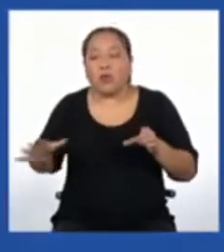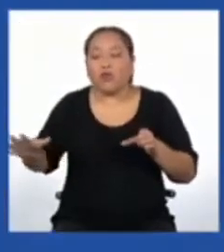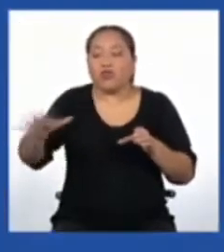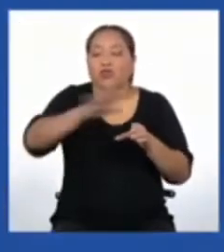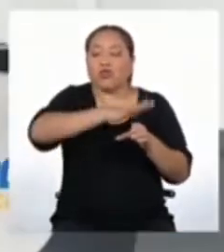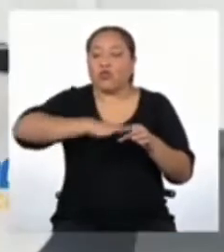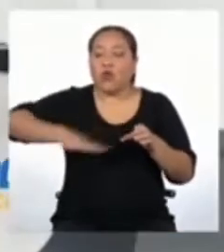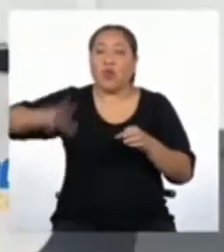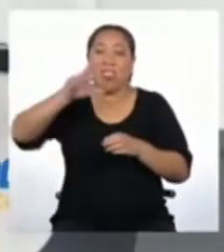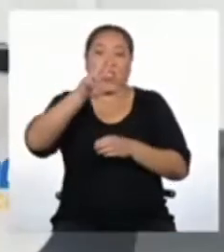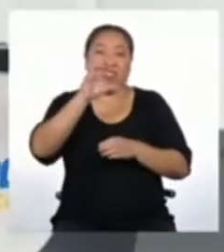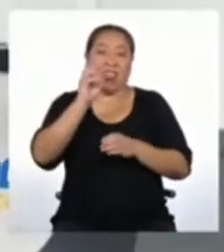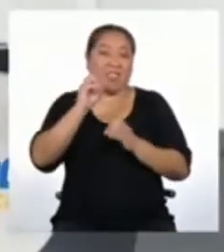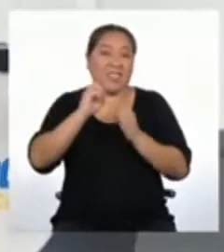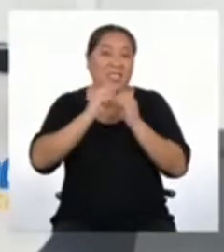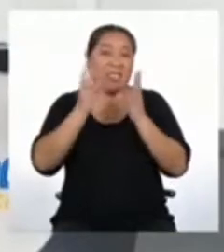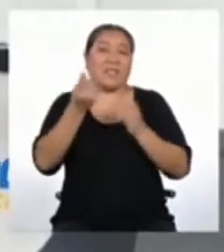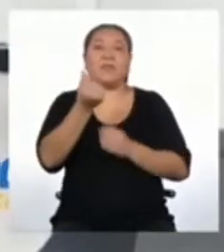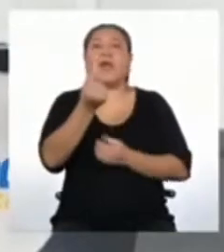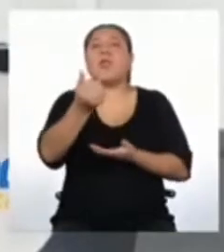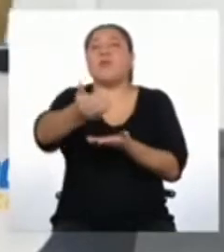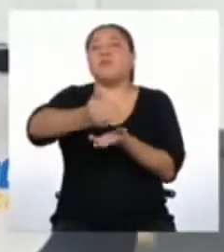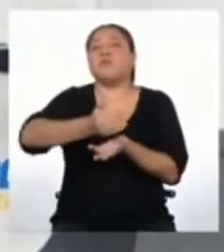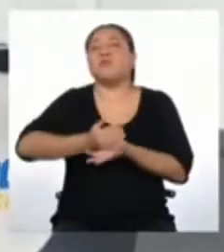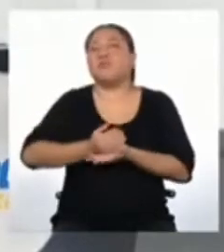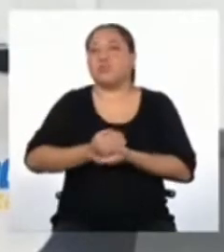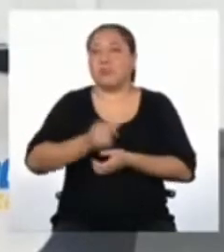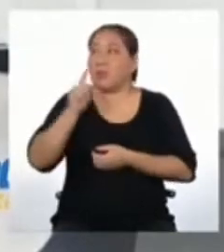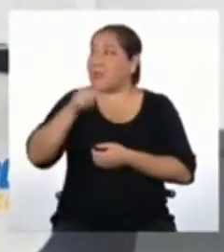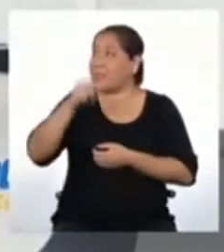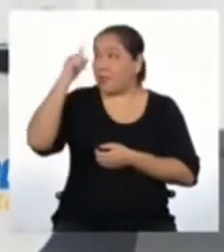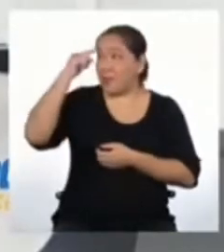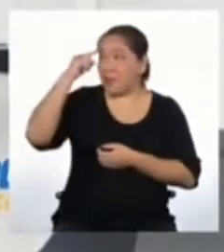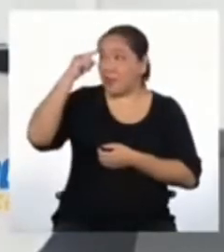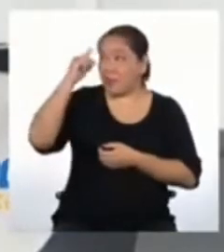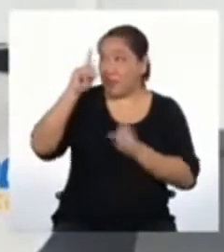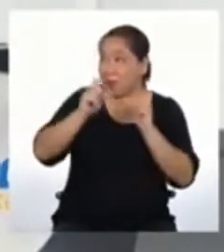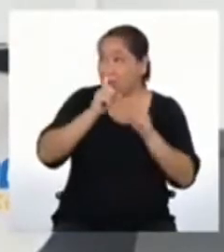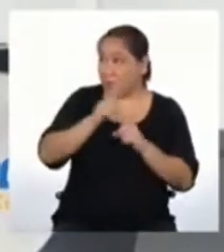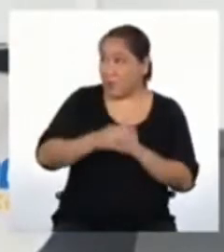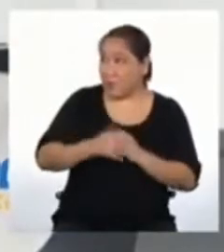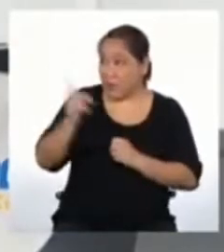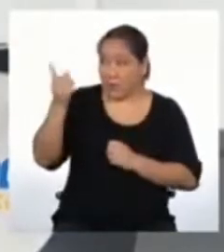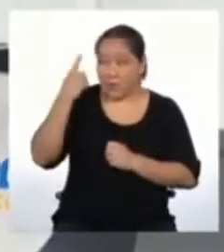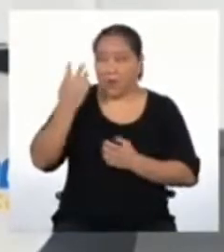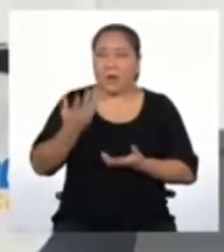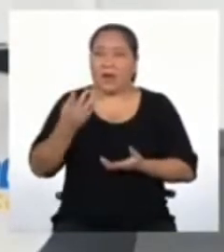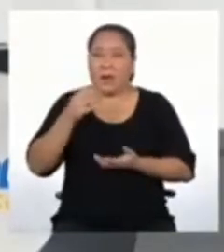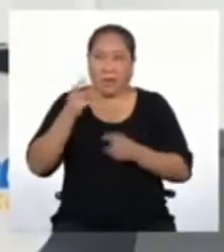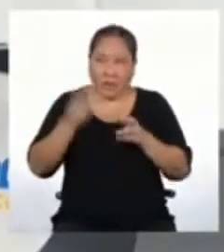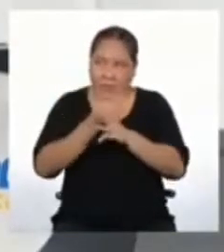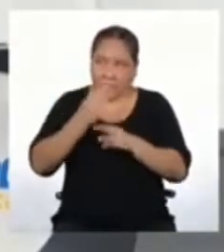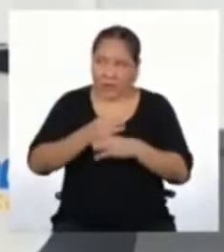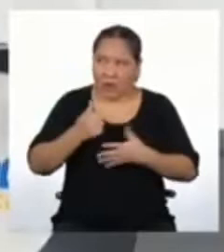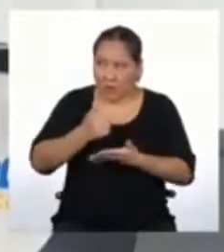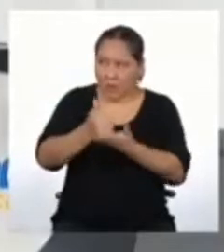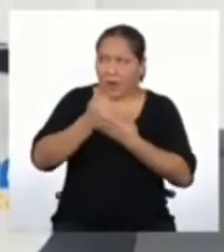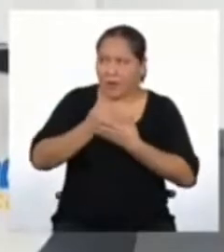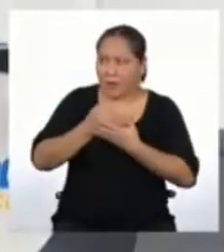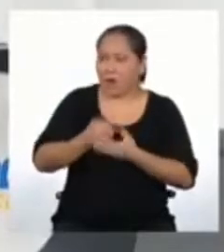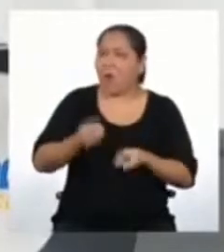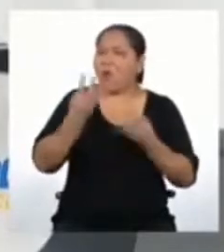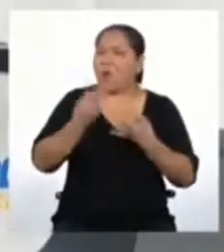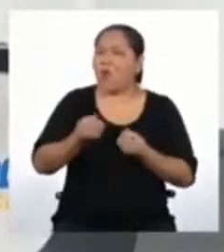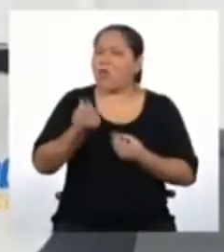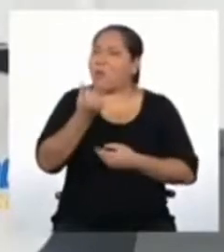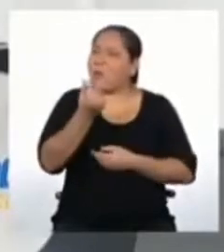días registrados? Con estas preguntas en mente, ¿qué piensas, profesora? ¿Las matemáticas podrán ayudarnos a saber cuánto dinero